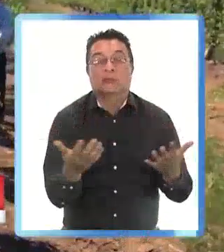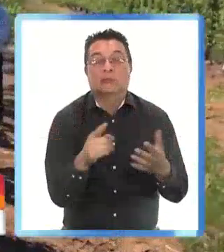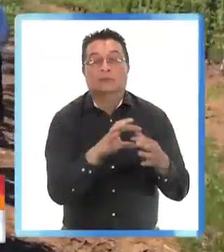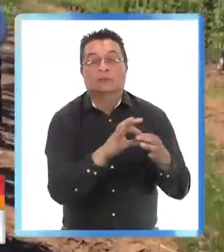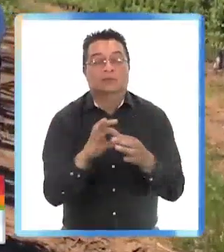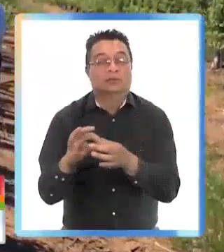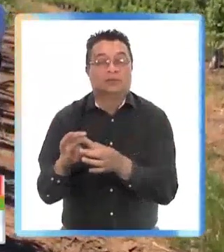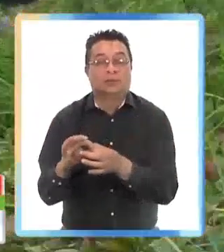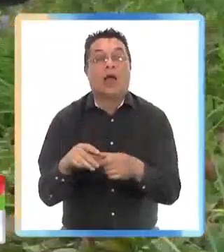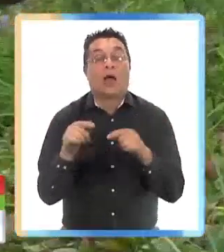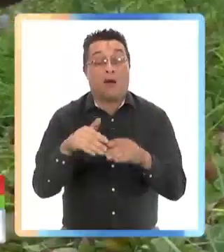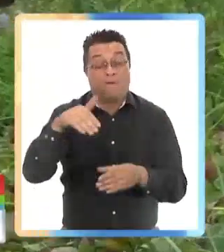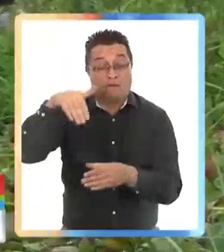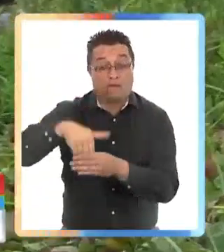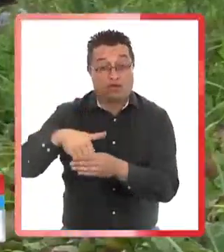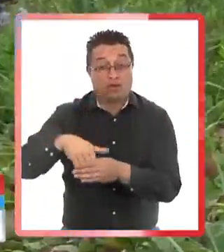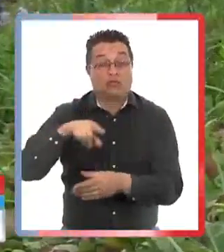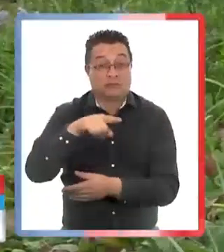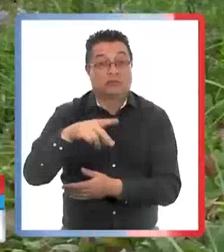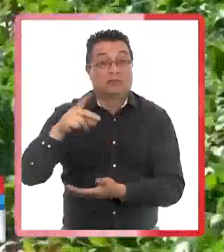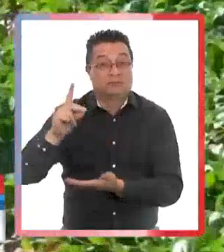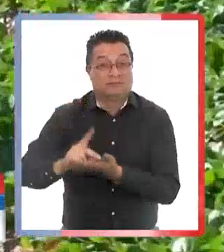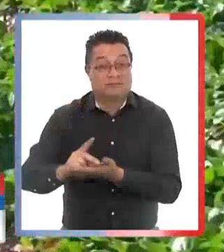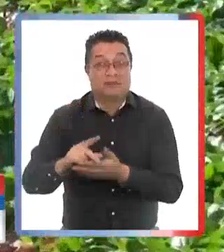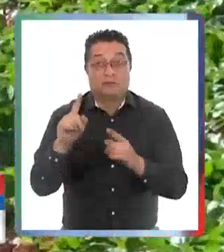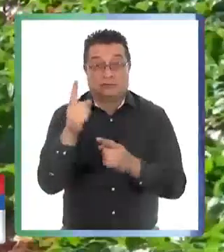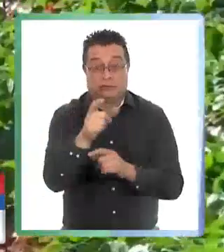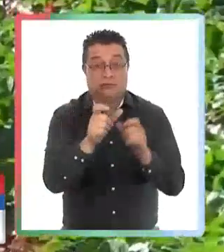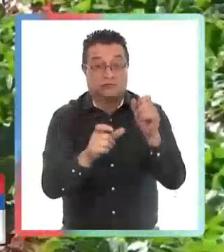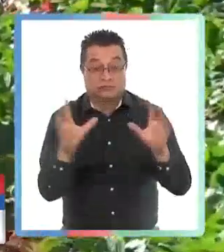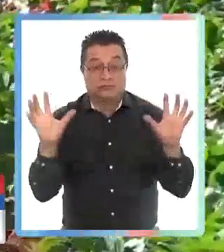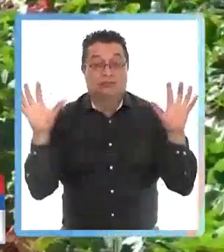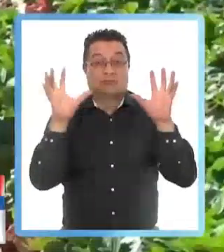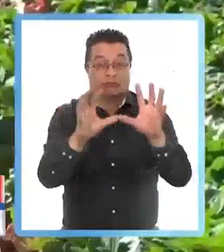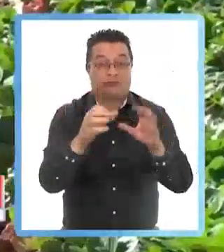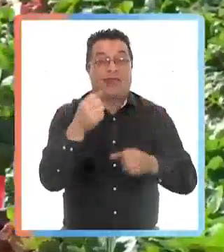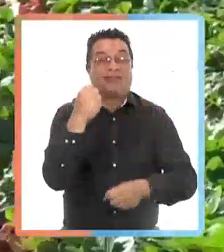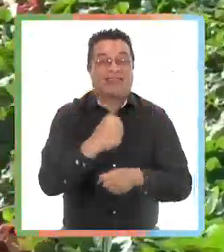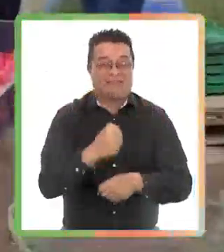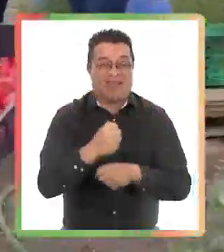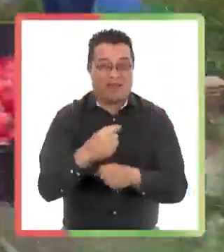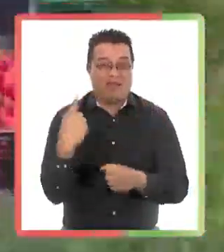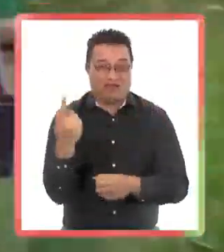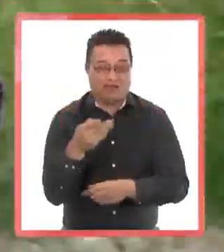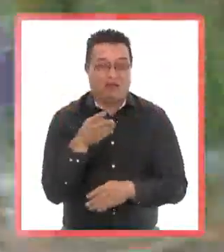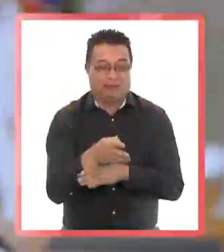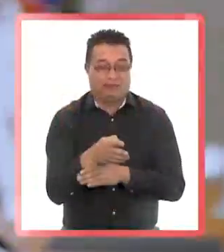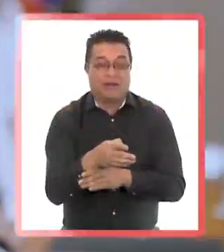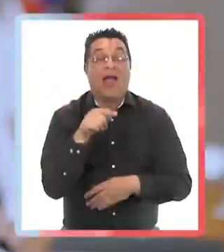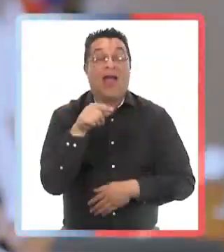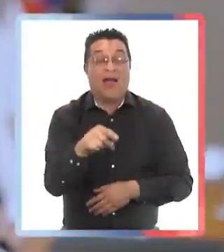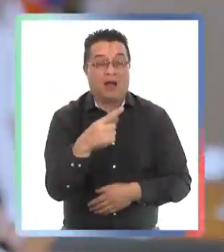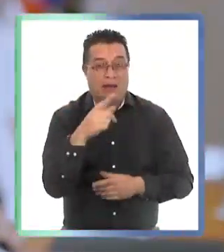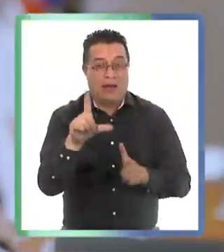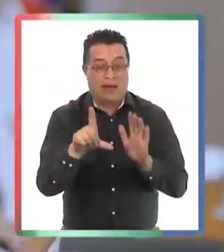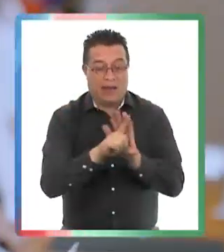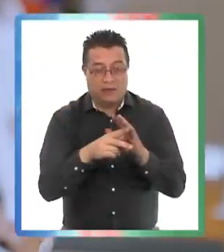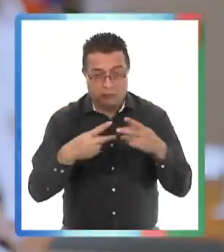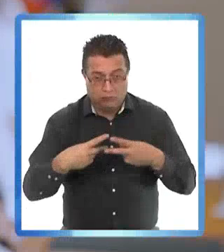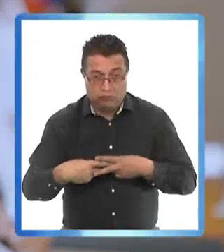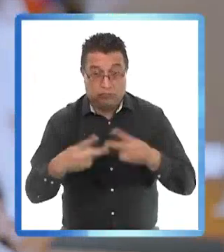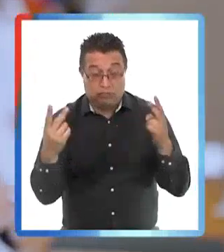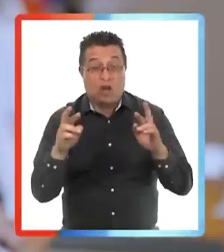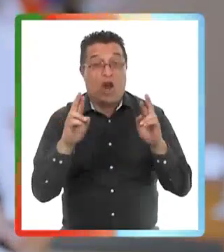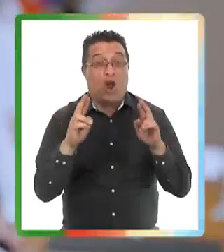las conversaciones que se han desarrollado en el Congreso. A la hora de la votación en el Parlamento, en las tribunas estarán las agrupaciones de trabajadores. El gobierno